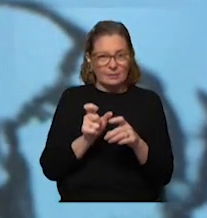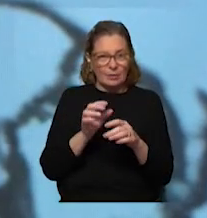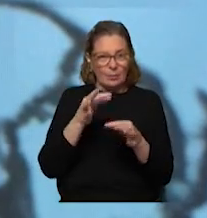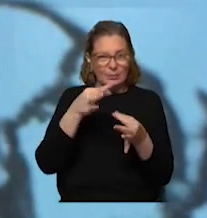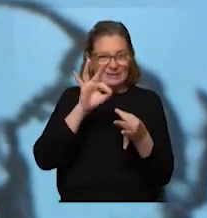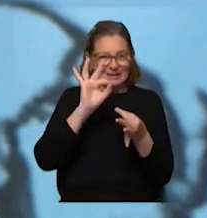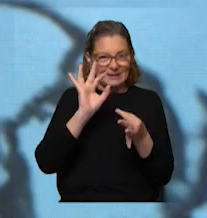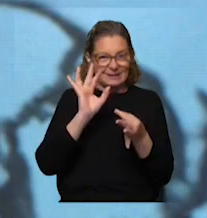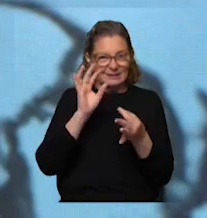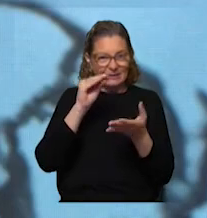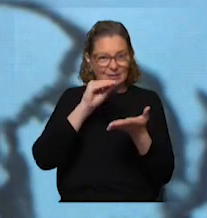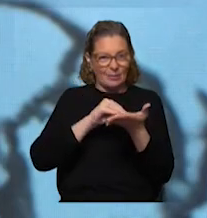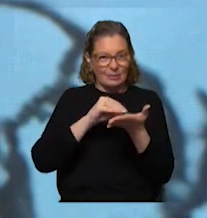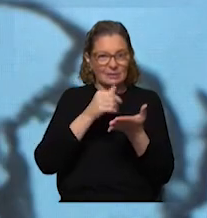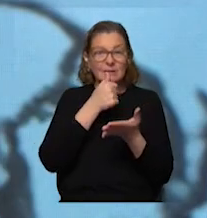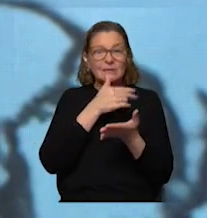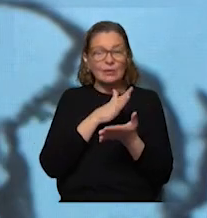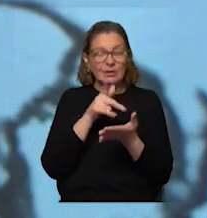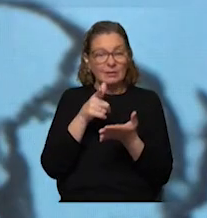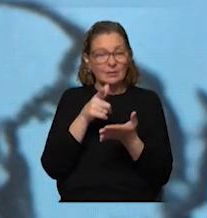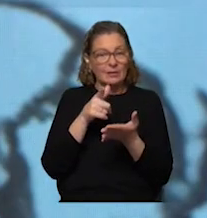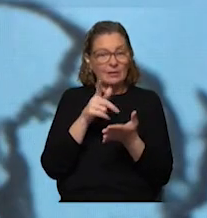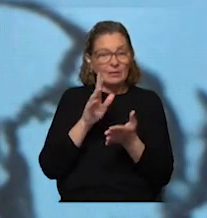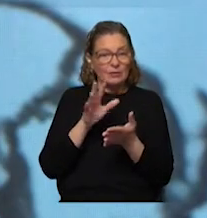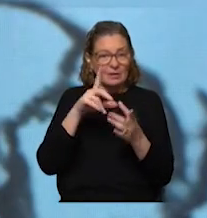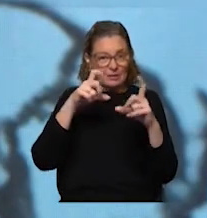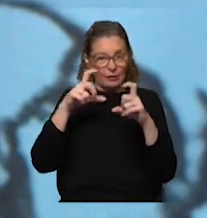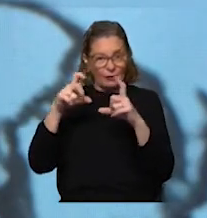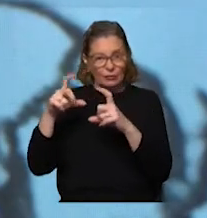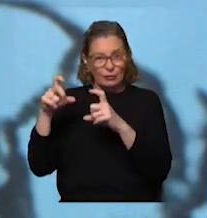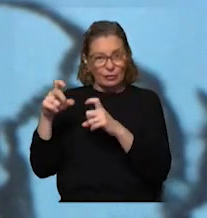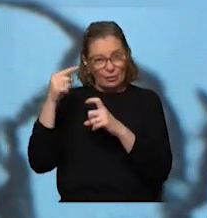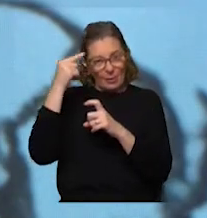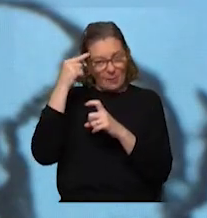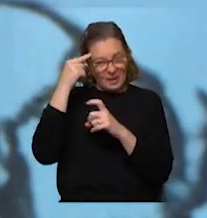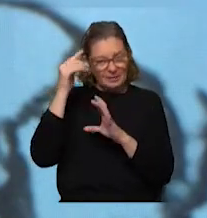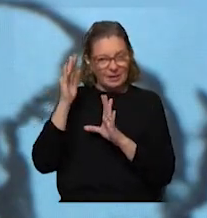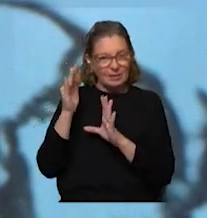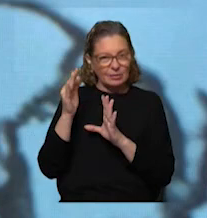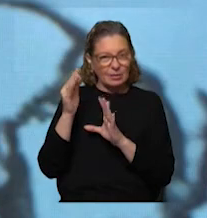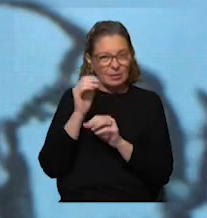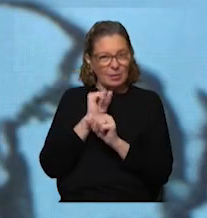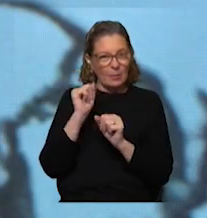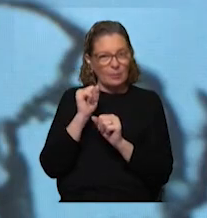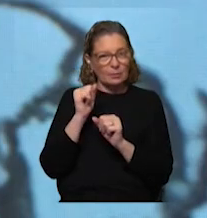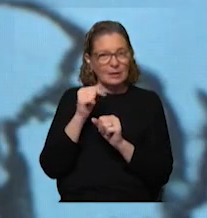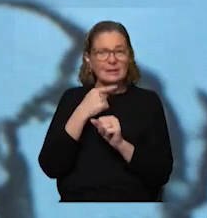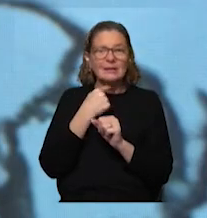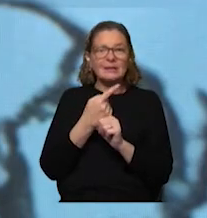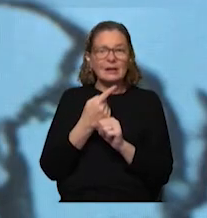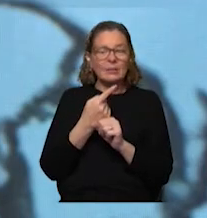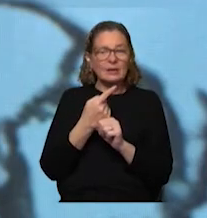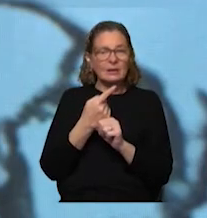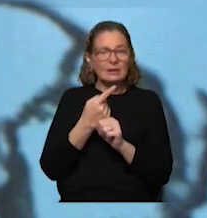detalle un detalle Entonces en ese sentido sí fui sacando fotos pensando en que me pudieran servir y le